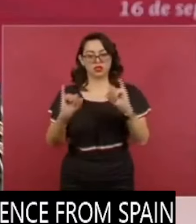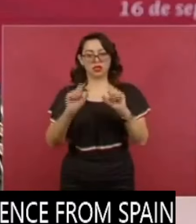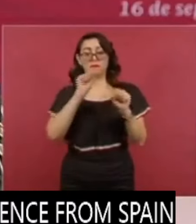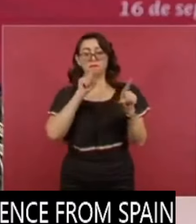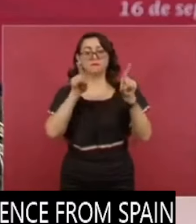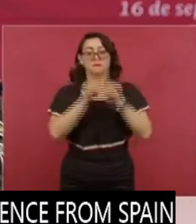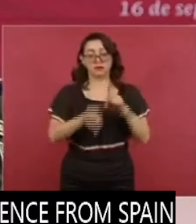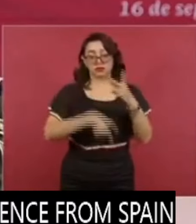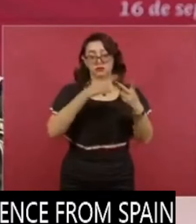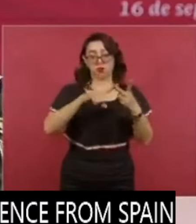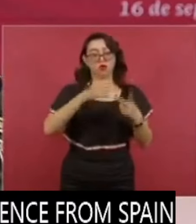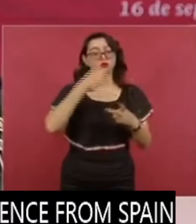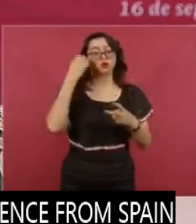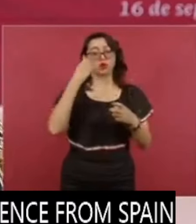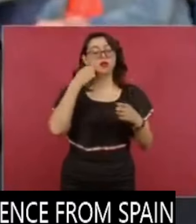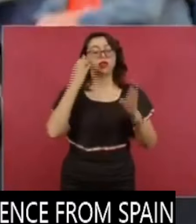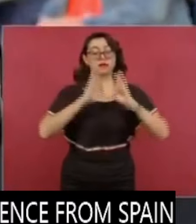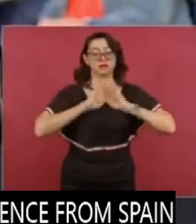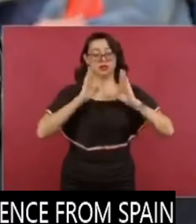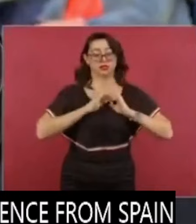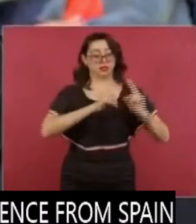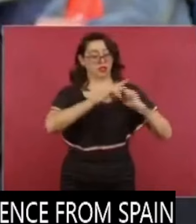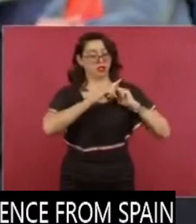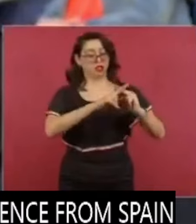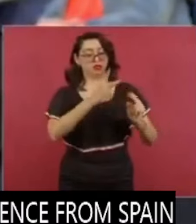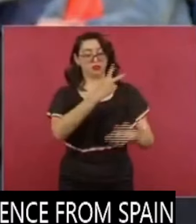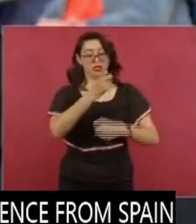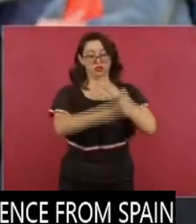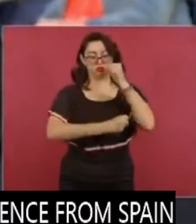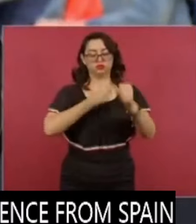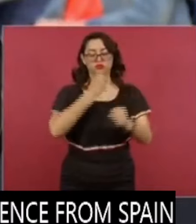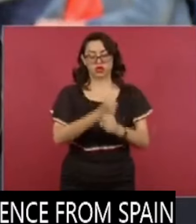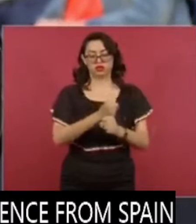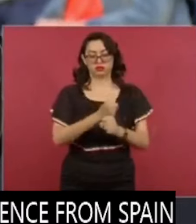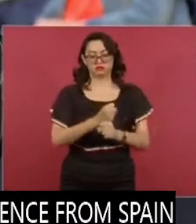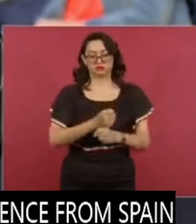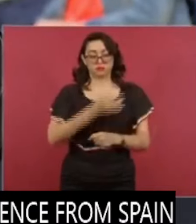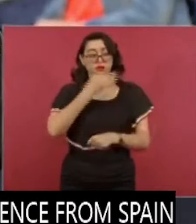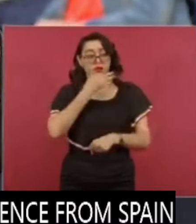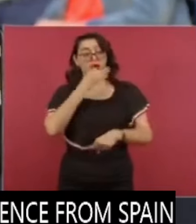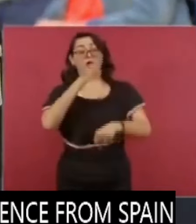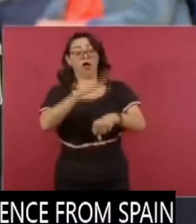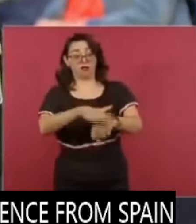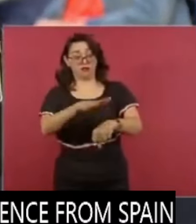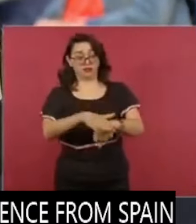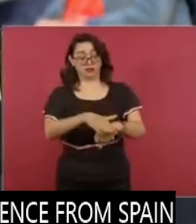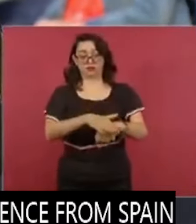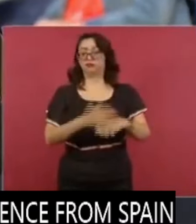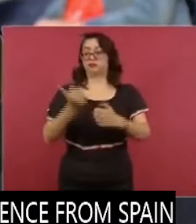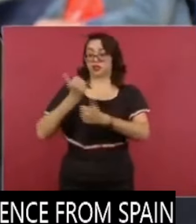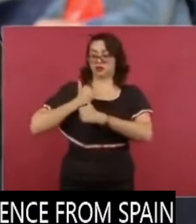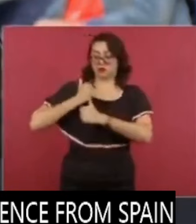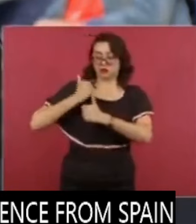del heroico Colegio Militar, le manifestamos que México cuenta con un Instituto Armado y